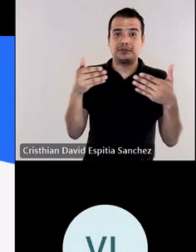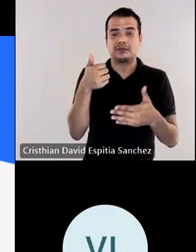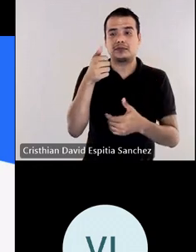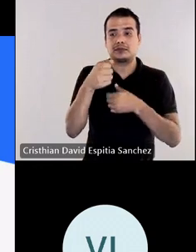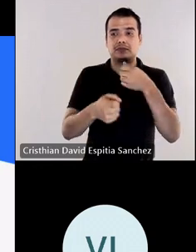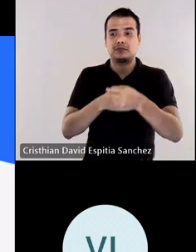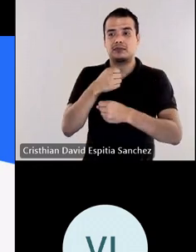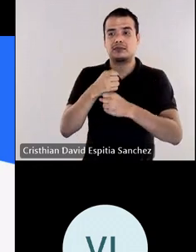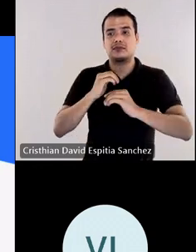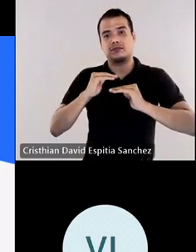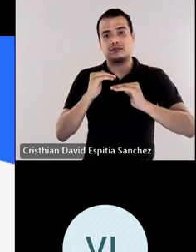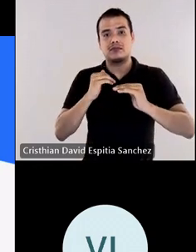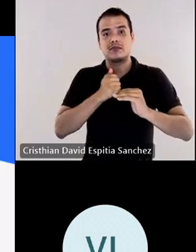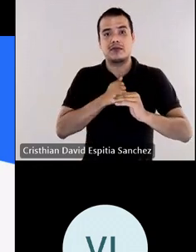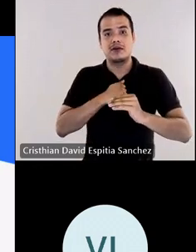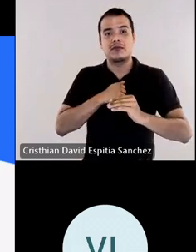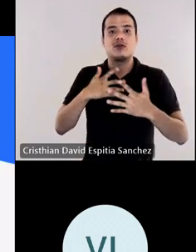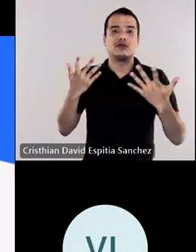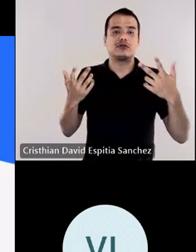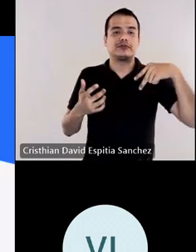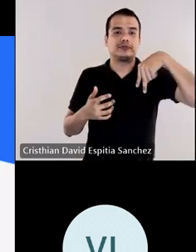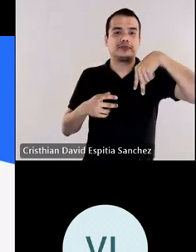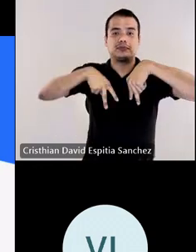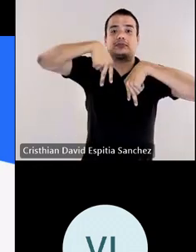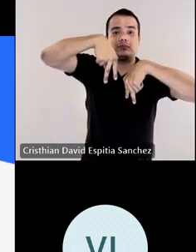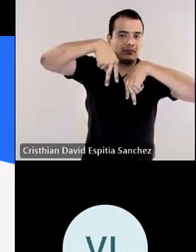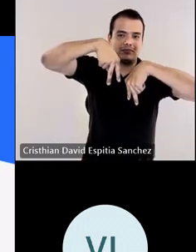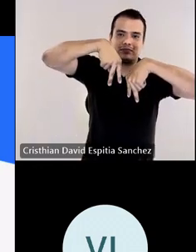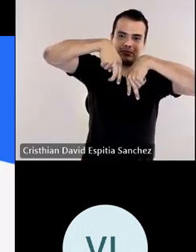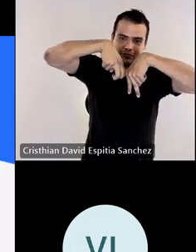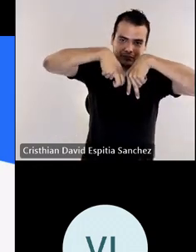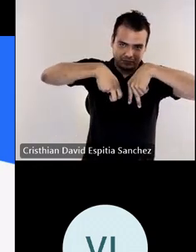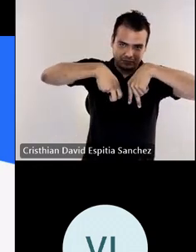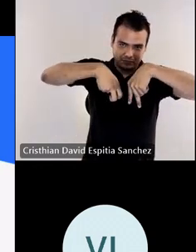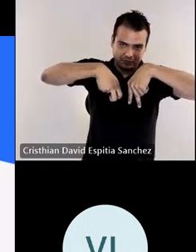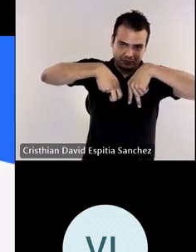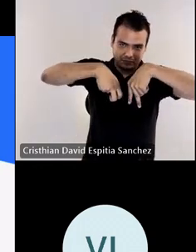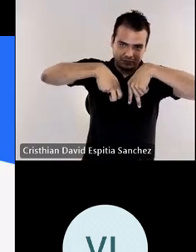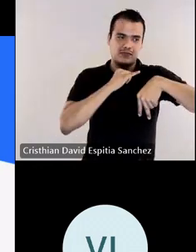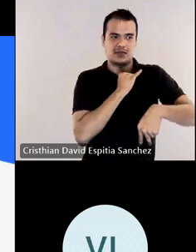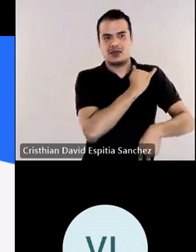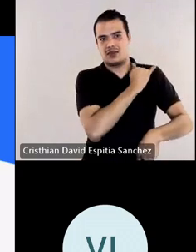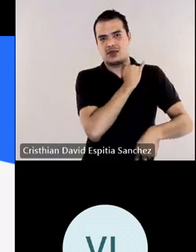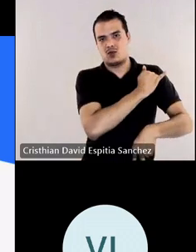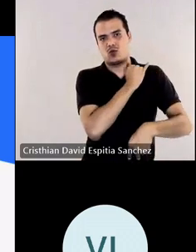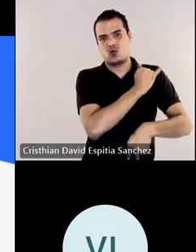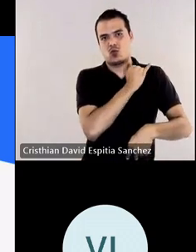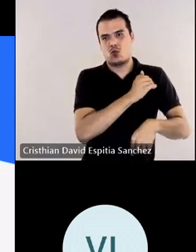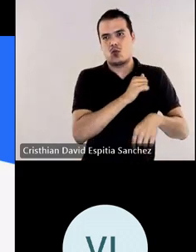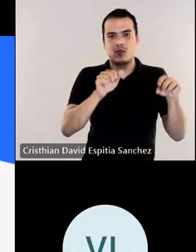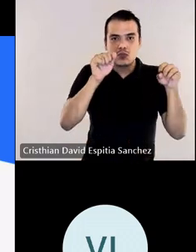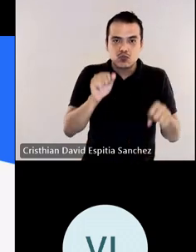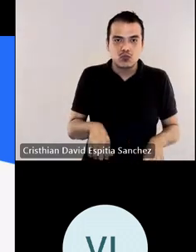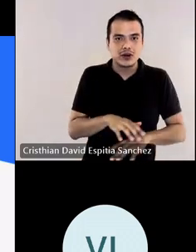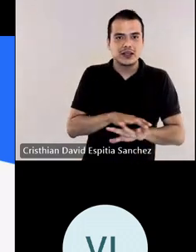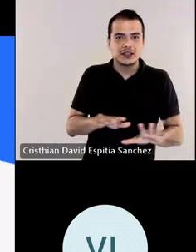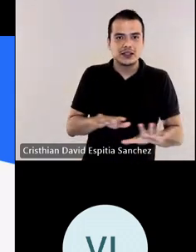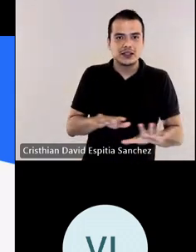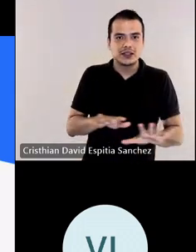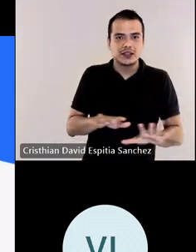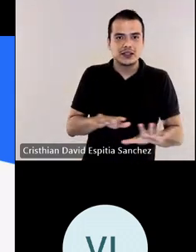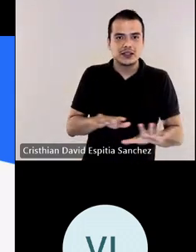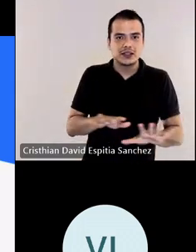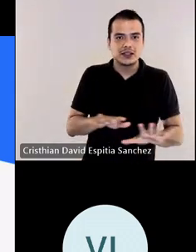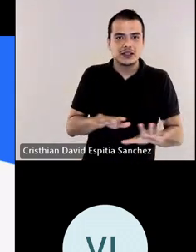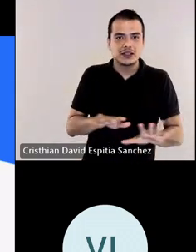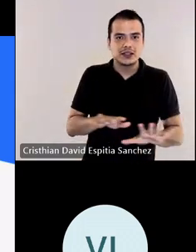la altura del niño, es decir, tendría que colocar una rodilla sentada en el piso para poder ubicarme a ese mismo nivel y esta vez yo puedo hacer